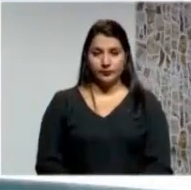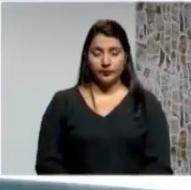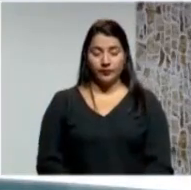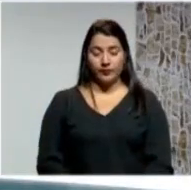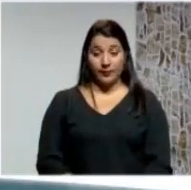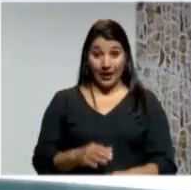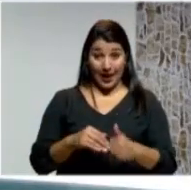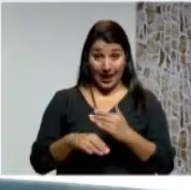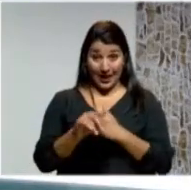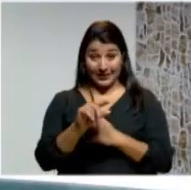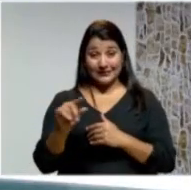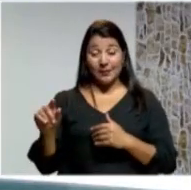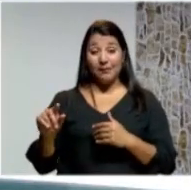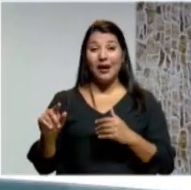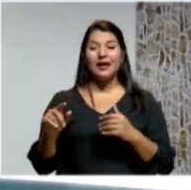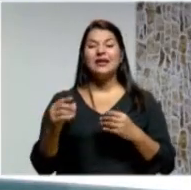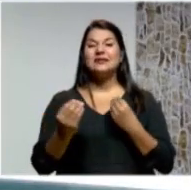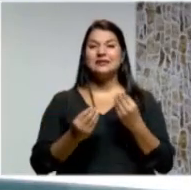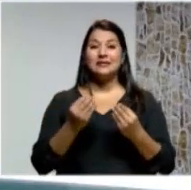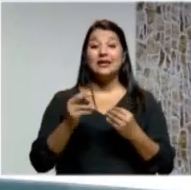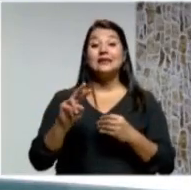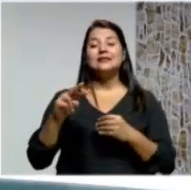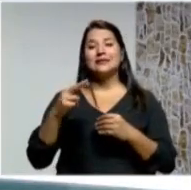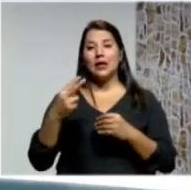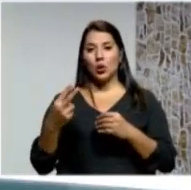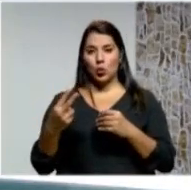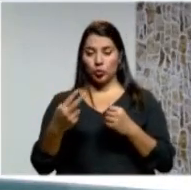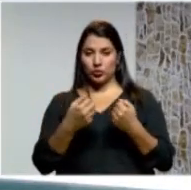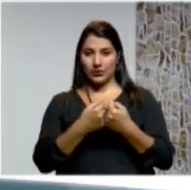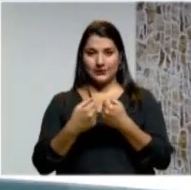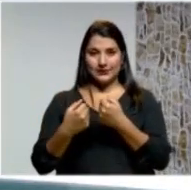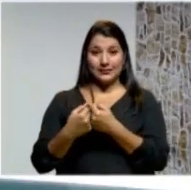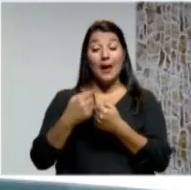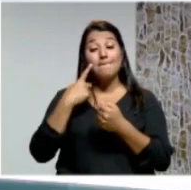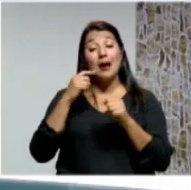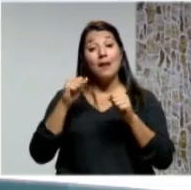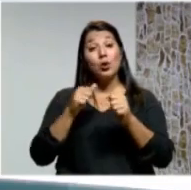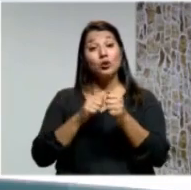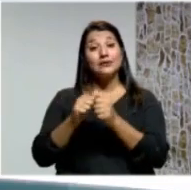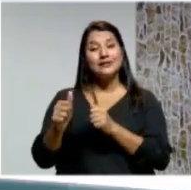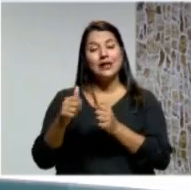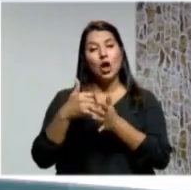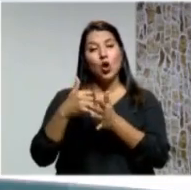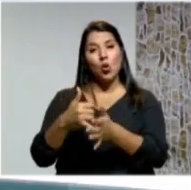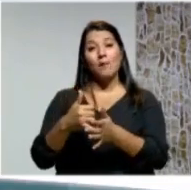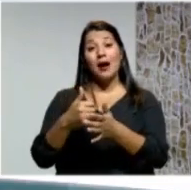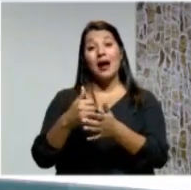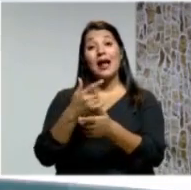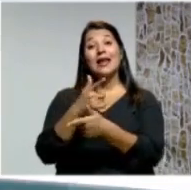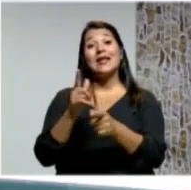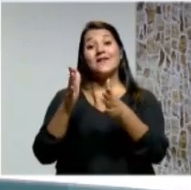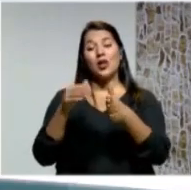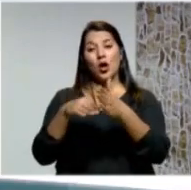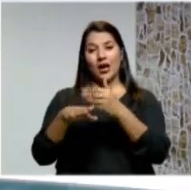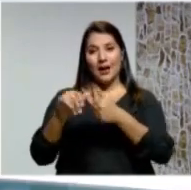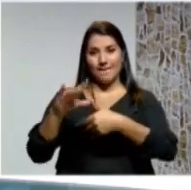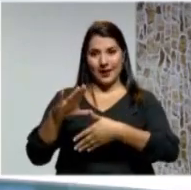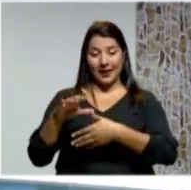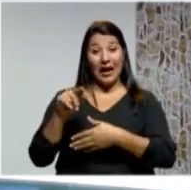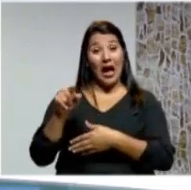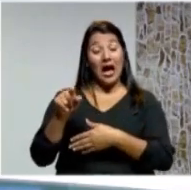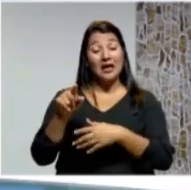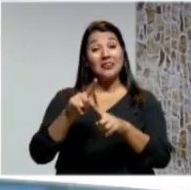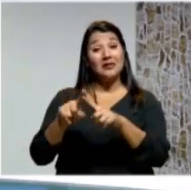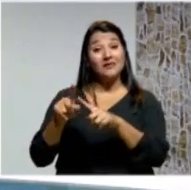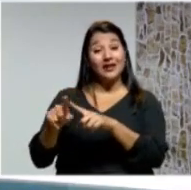Bueno, y durante la semana se desarrolló la segunda jornada previa de clasificación para la Copa Libertadores de América. En dicho torneo, varios